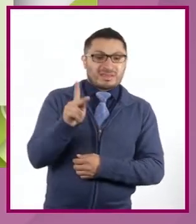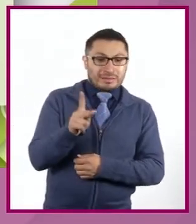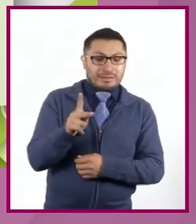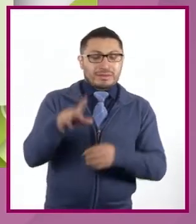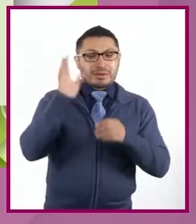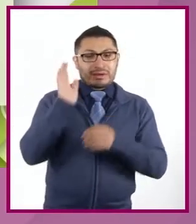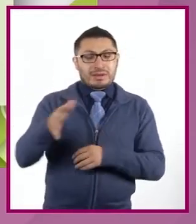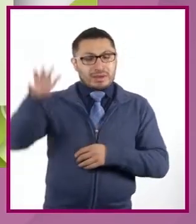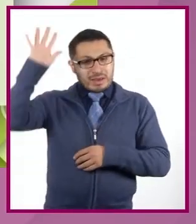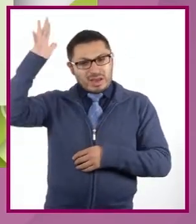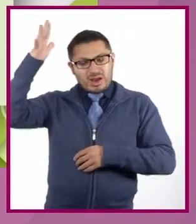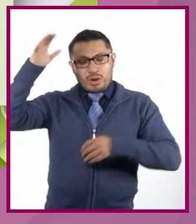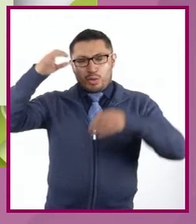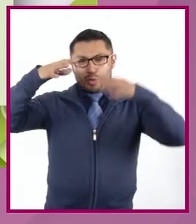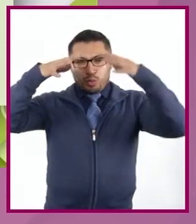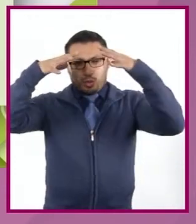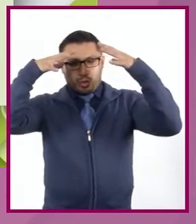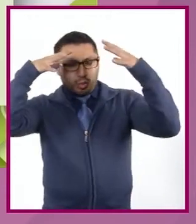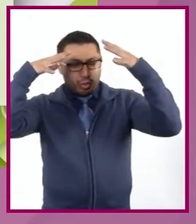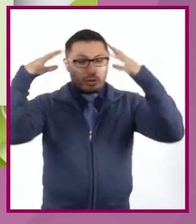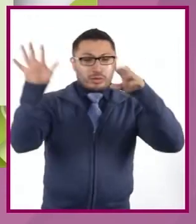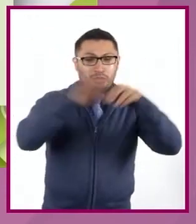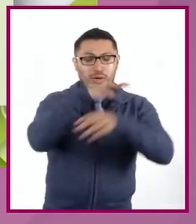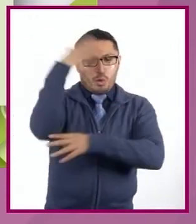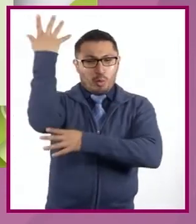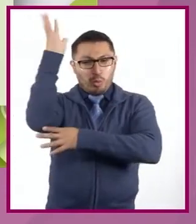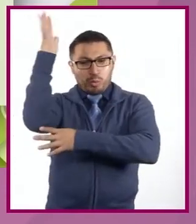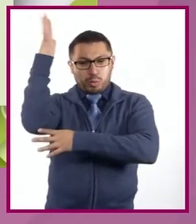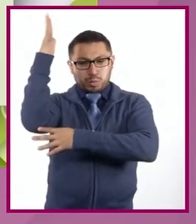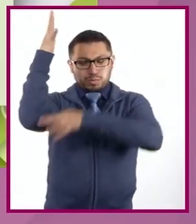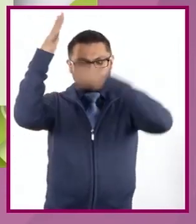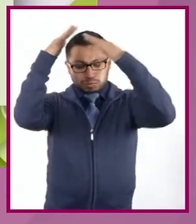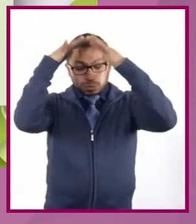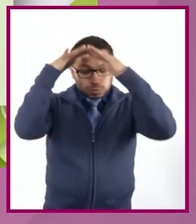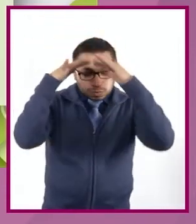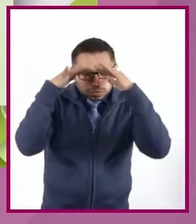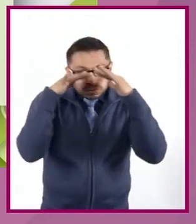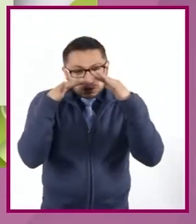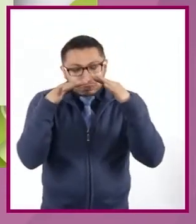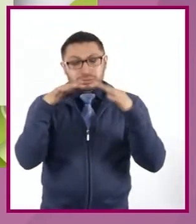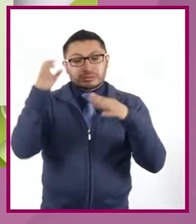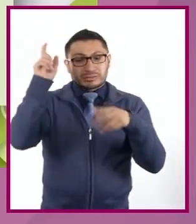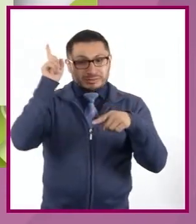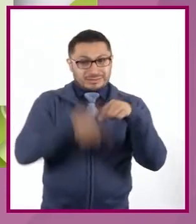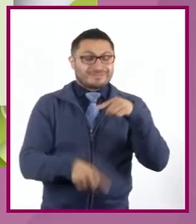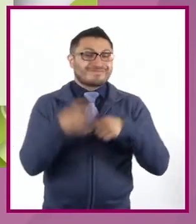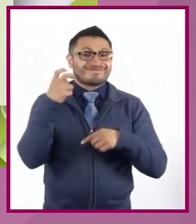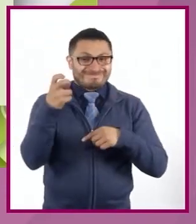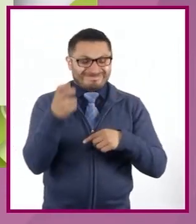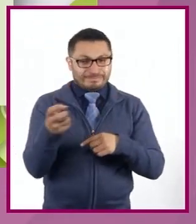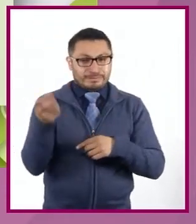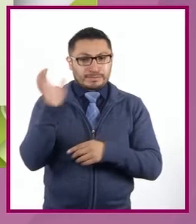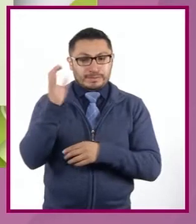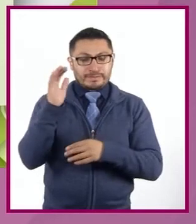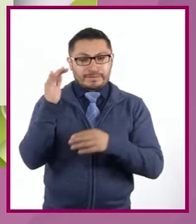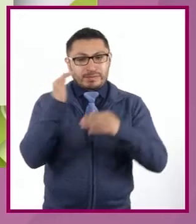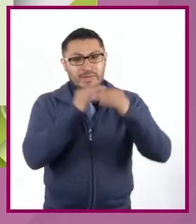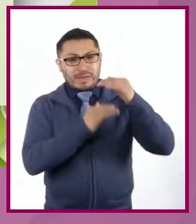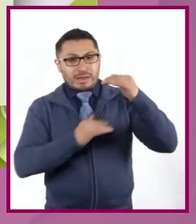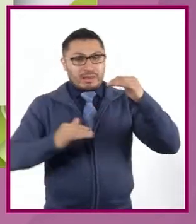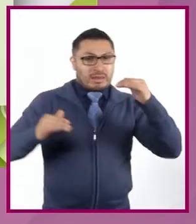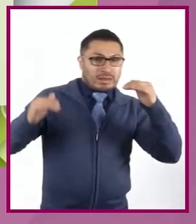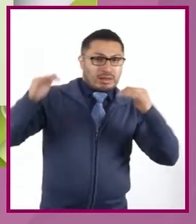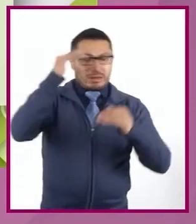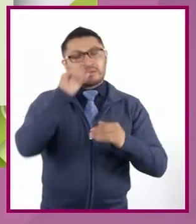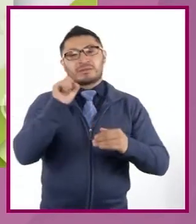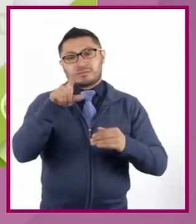la sombra es más densa, pues los árboles más altos la bloquean, por lo que serán eliminados, al ser superados por los adultos de su